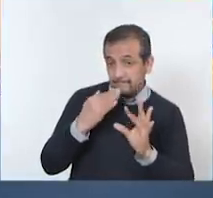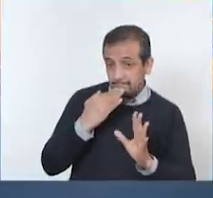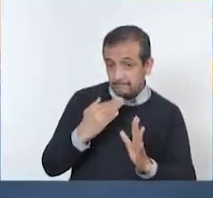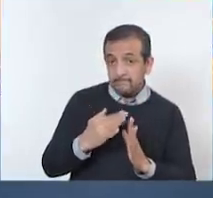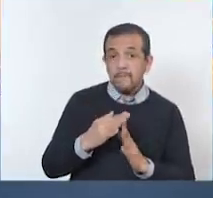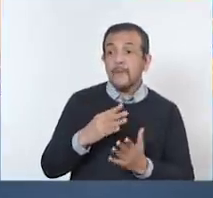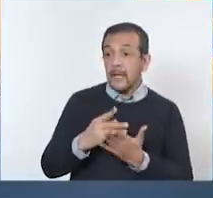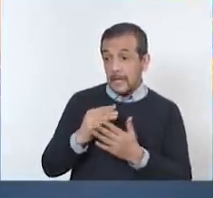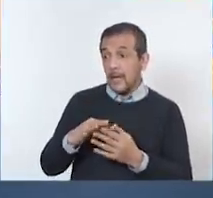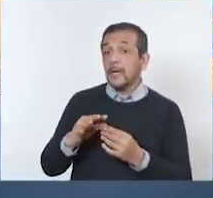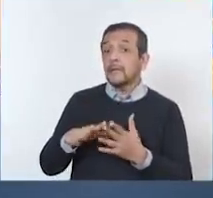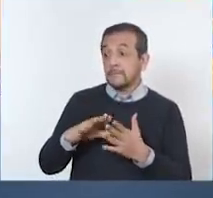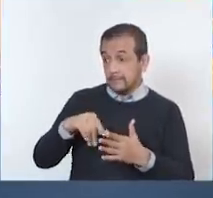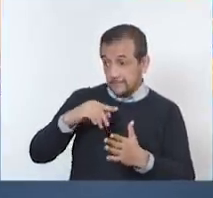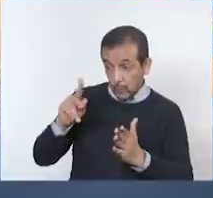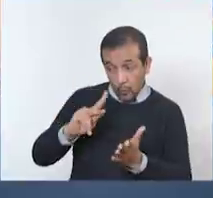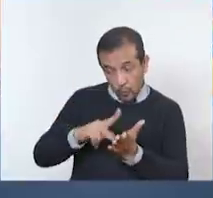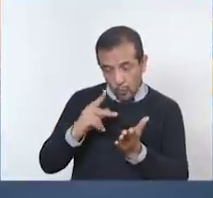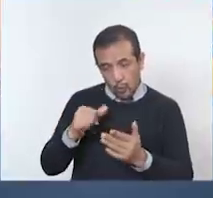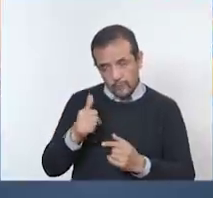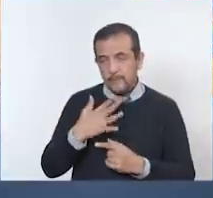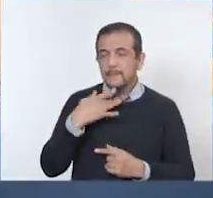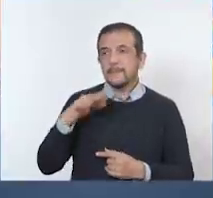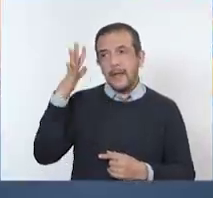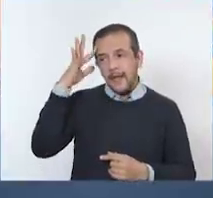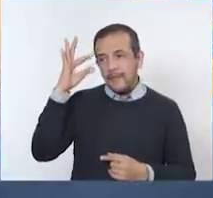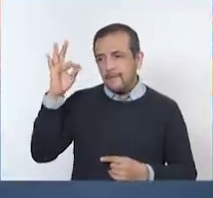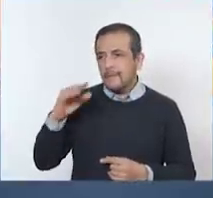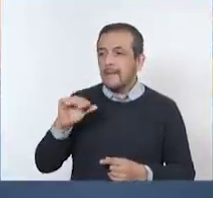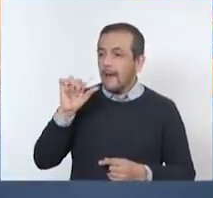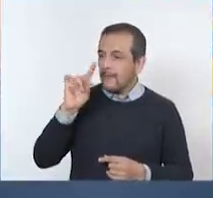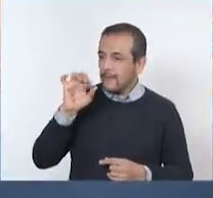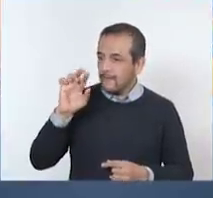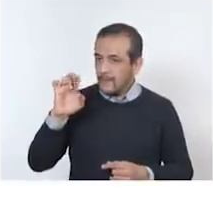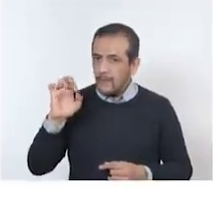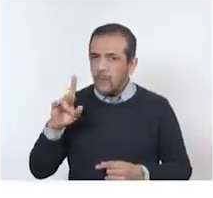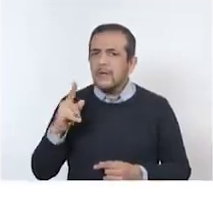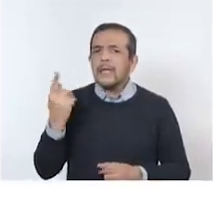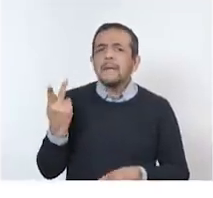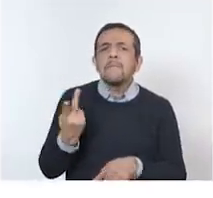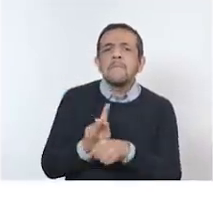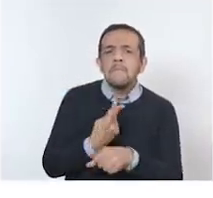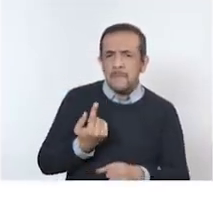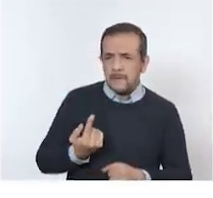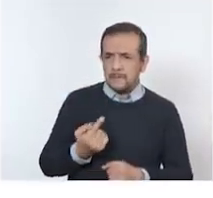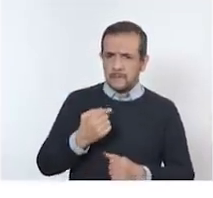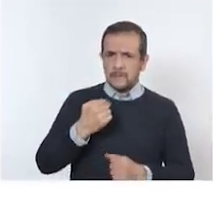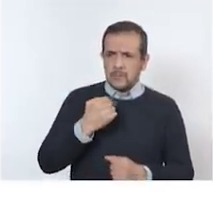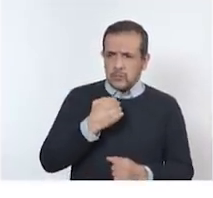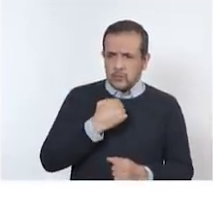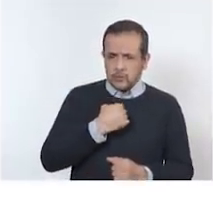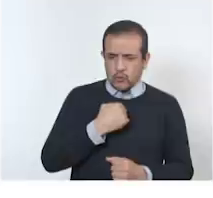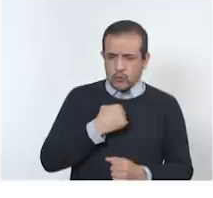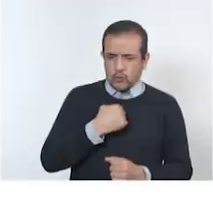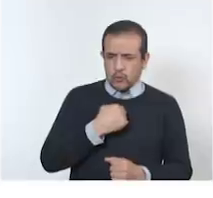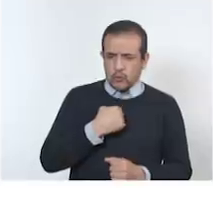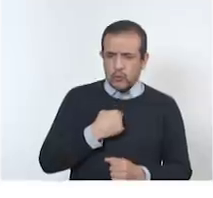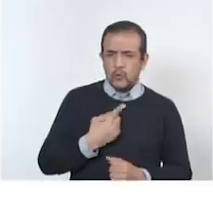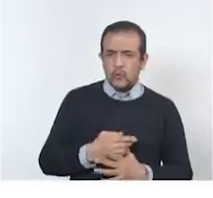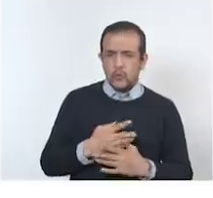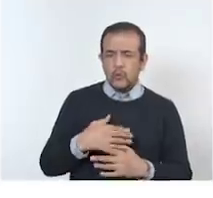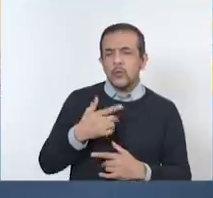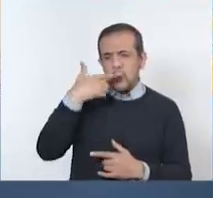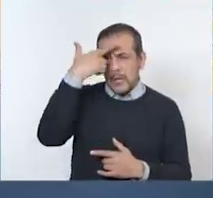Perfecto. Y la siguiente dice así. Okay. Adivina, adivinador. ¿Cuál es la consecuencia si me duermo